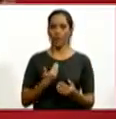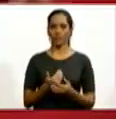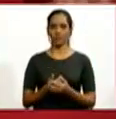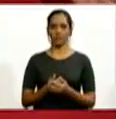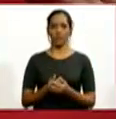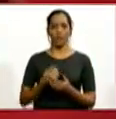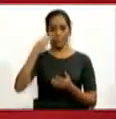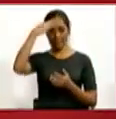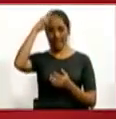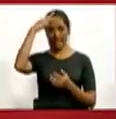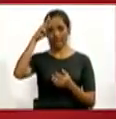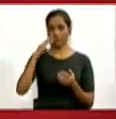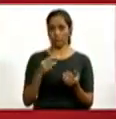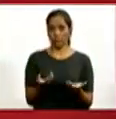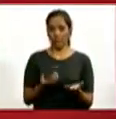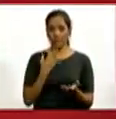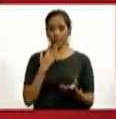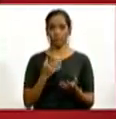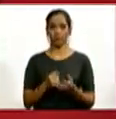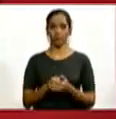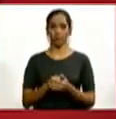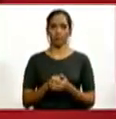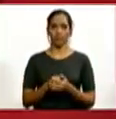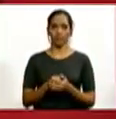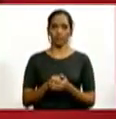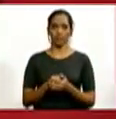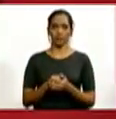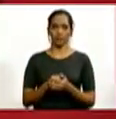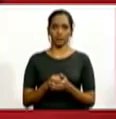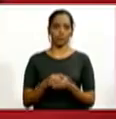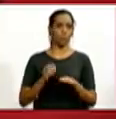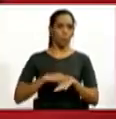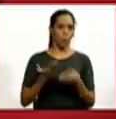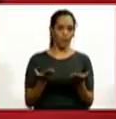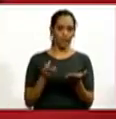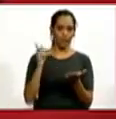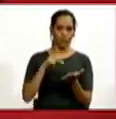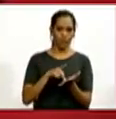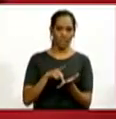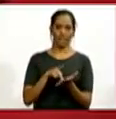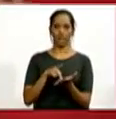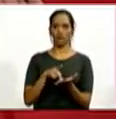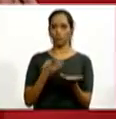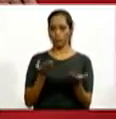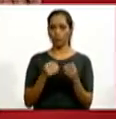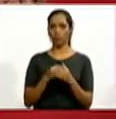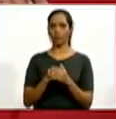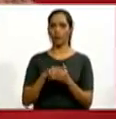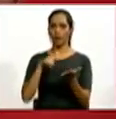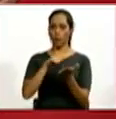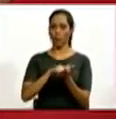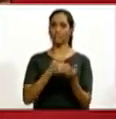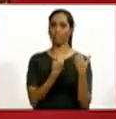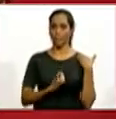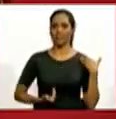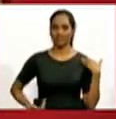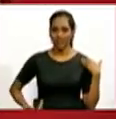Pero yo le preguntaba a López Obrador, pues yo le preguntaba a los opositores en el aeropuerto, le decía, ¿y por qué no llega por rampa 4? O sea,